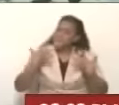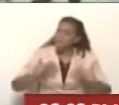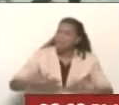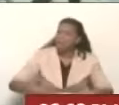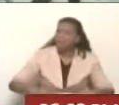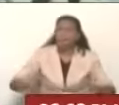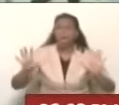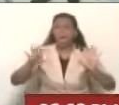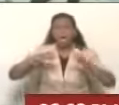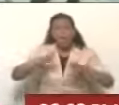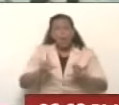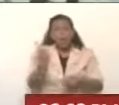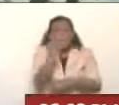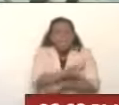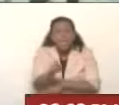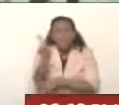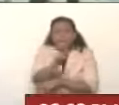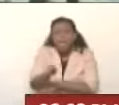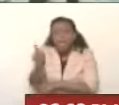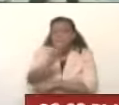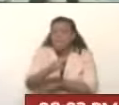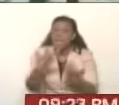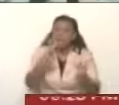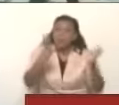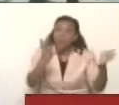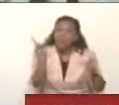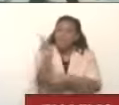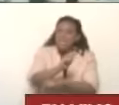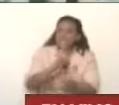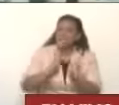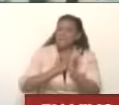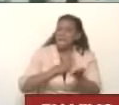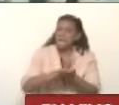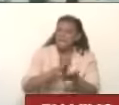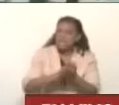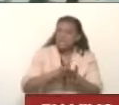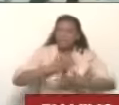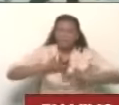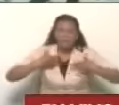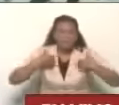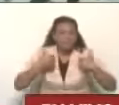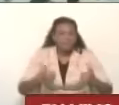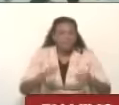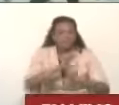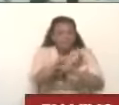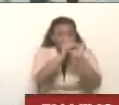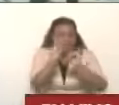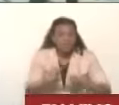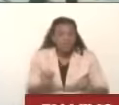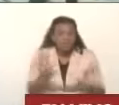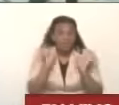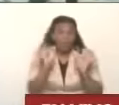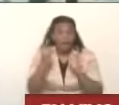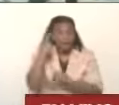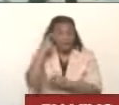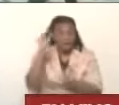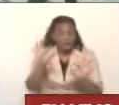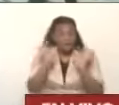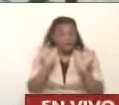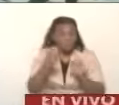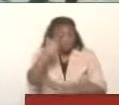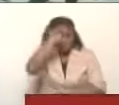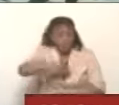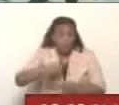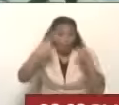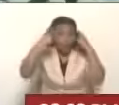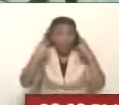haber una gestación amigable, amable, saludable. Yo soy experto en esa materia.